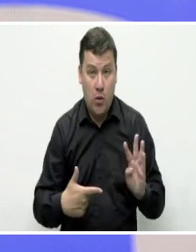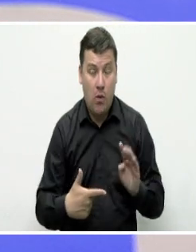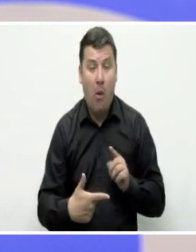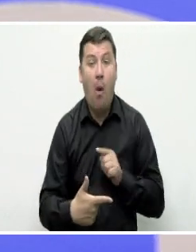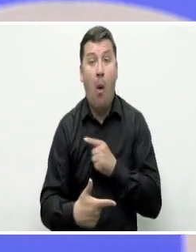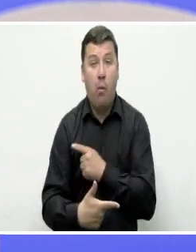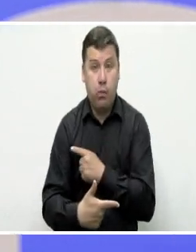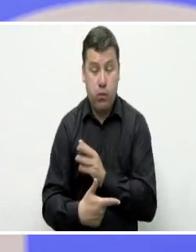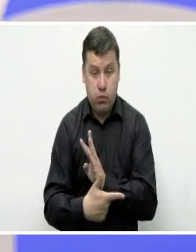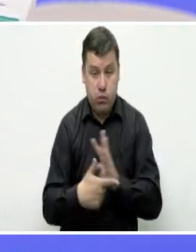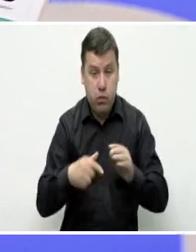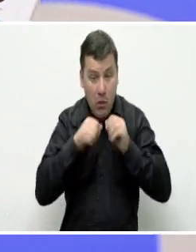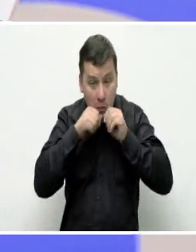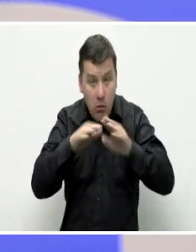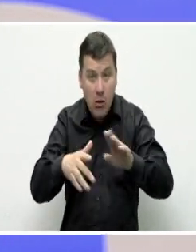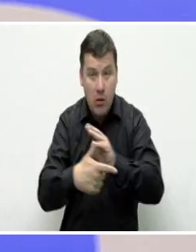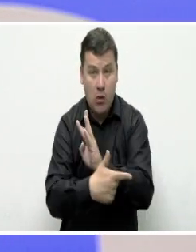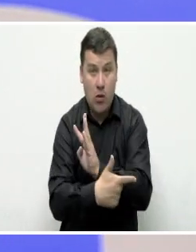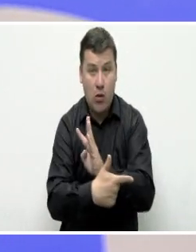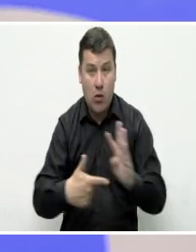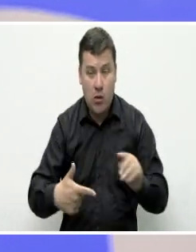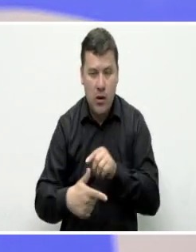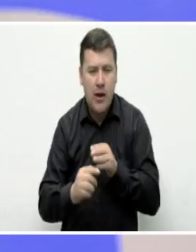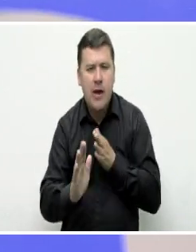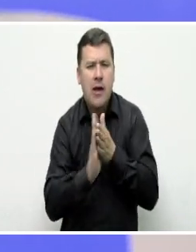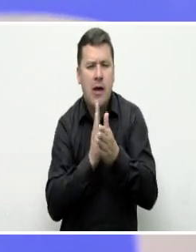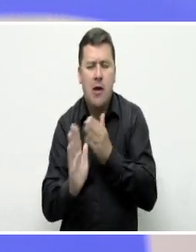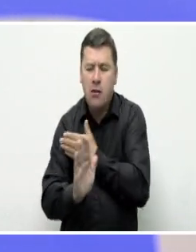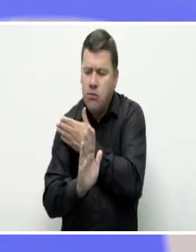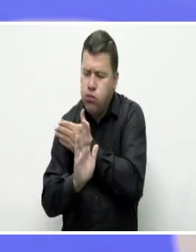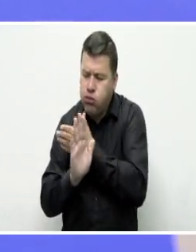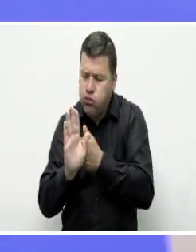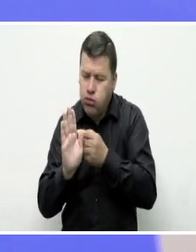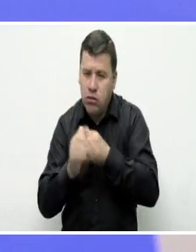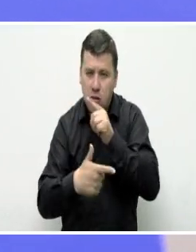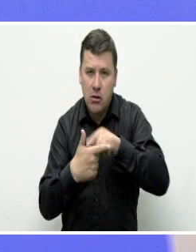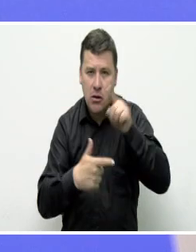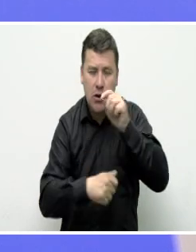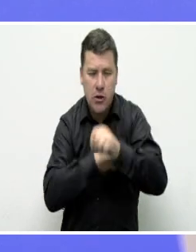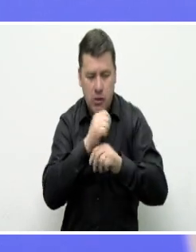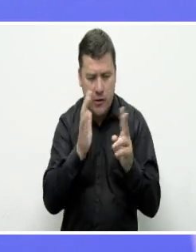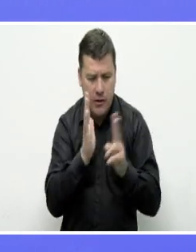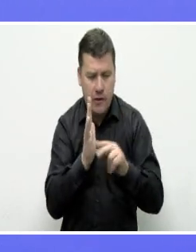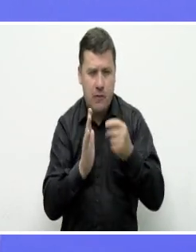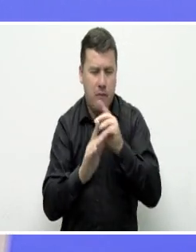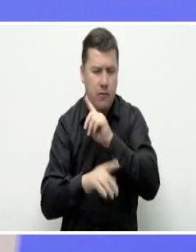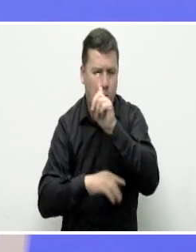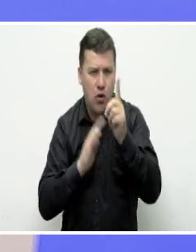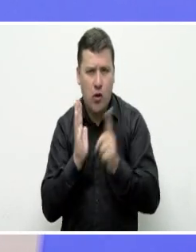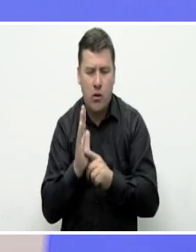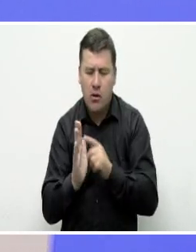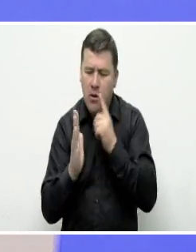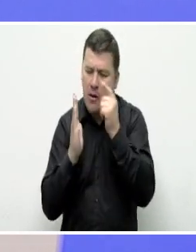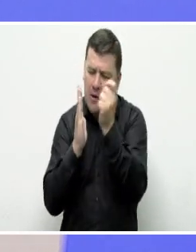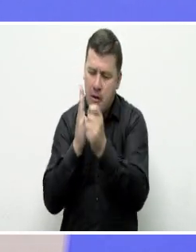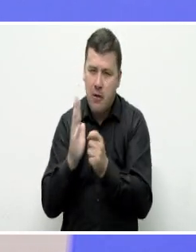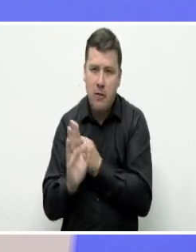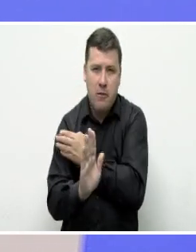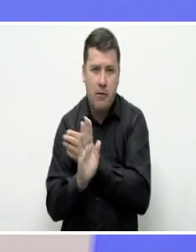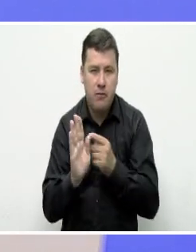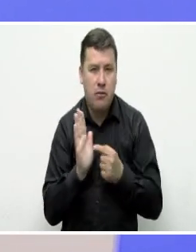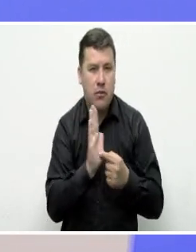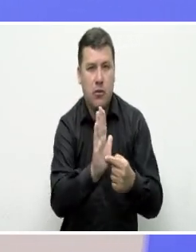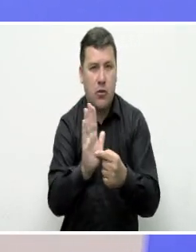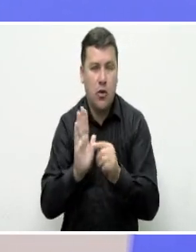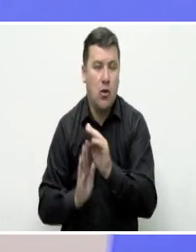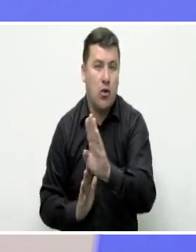tenemos ya publicada el informe de rendición de cuentas 2018 totalmente detallado. Allí ustedes